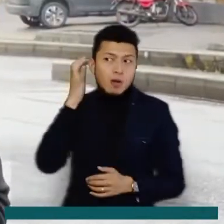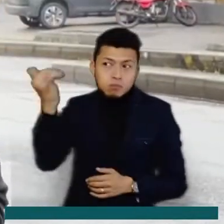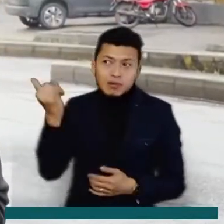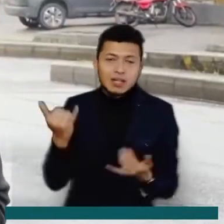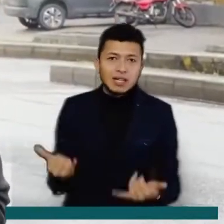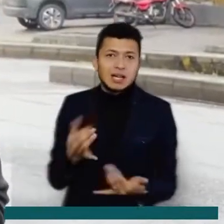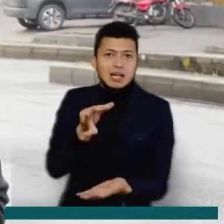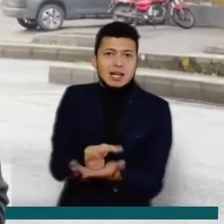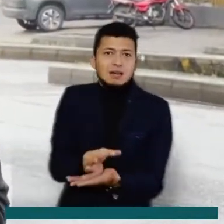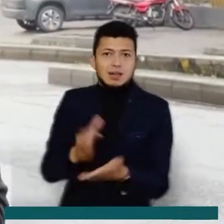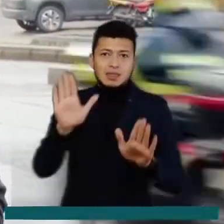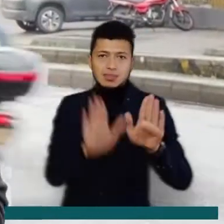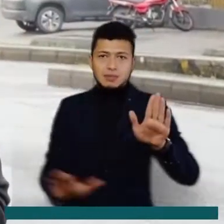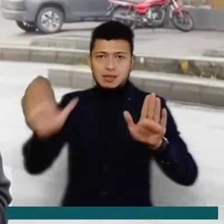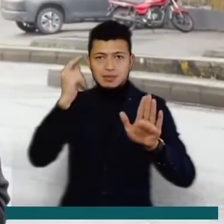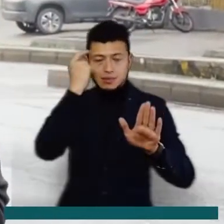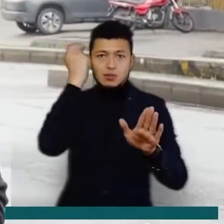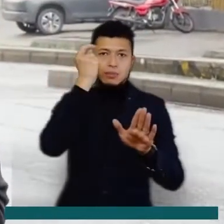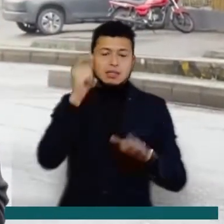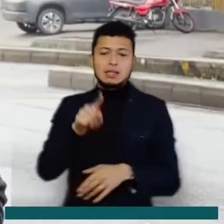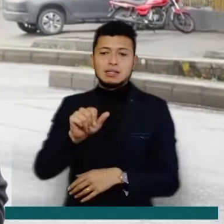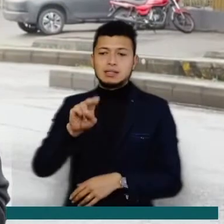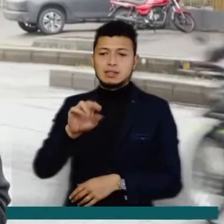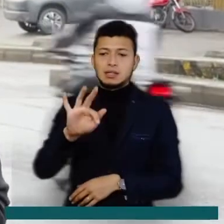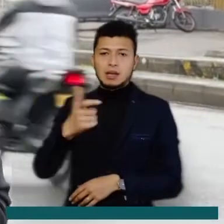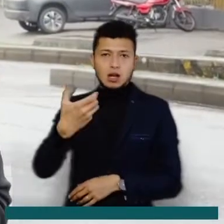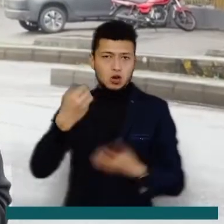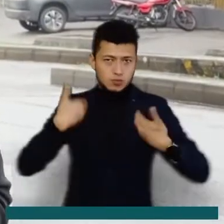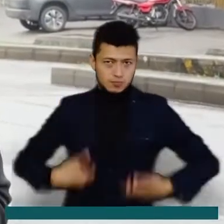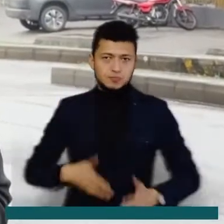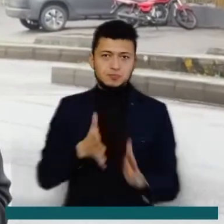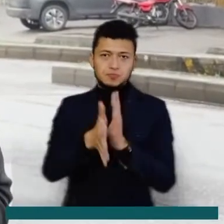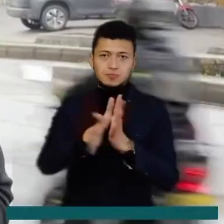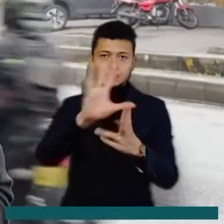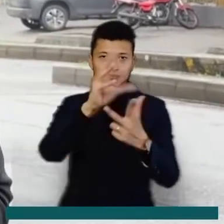Es la información por ahora desde la capital del departamento del Meta, Santiago Molina, enlace 13.